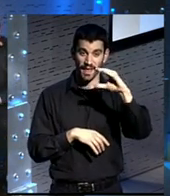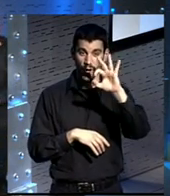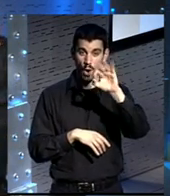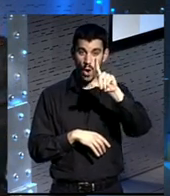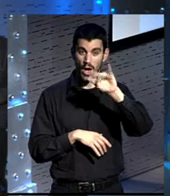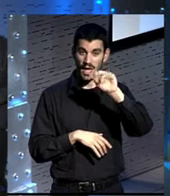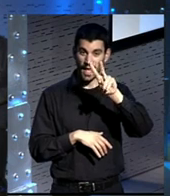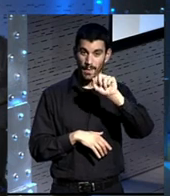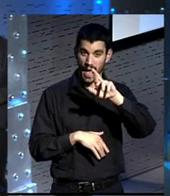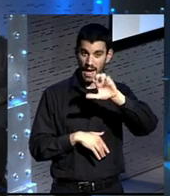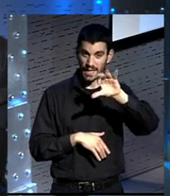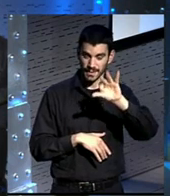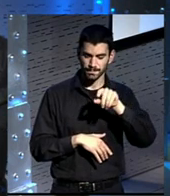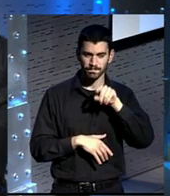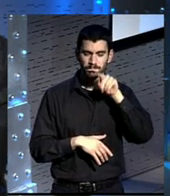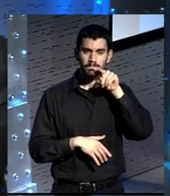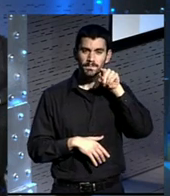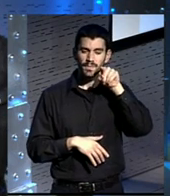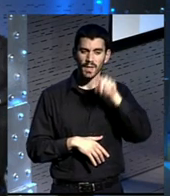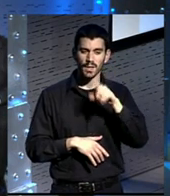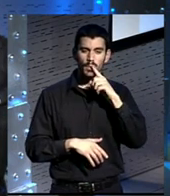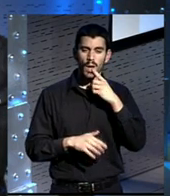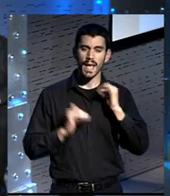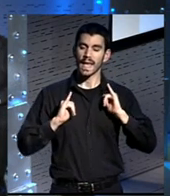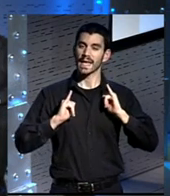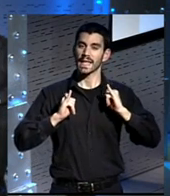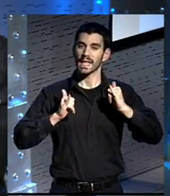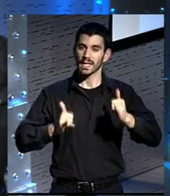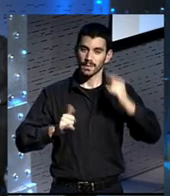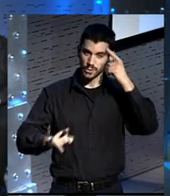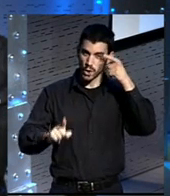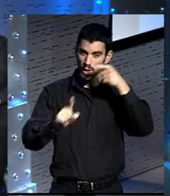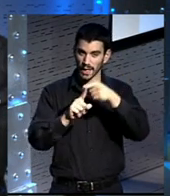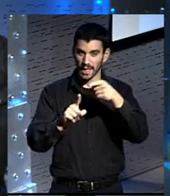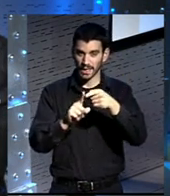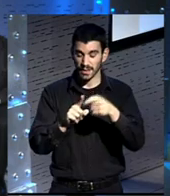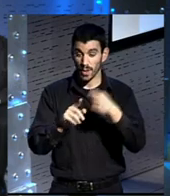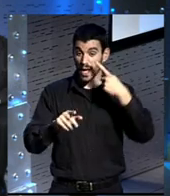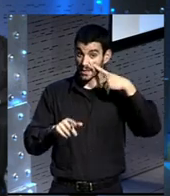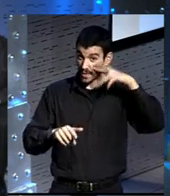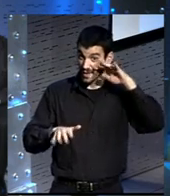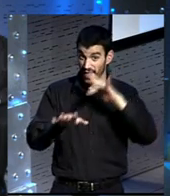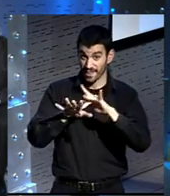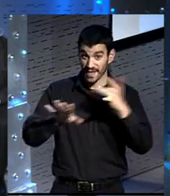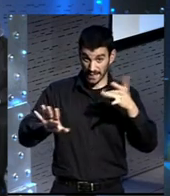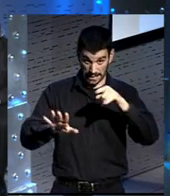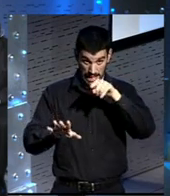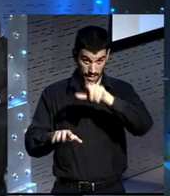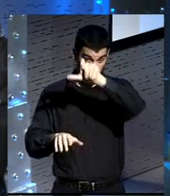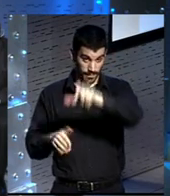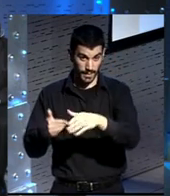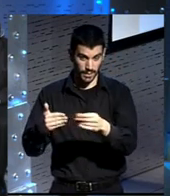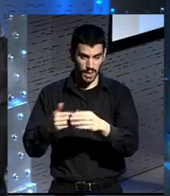@colivares1974 y dice: ¿qué iniciativas orientadas a la mejora de la experiencia del cliente digital están ya listas o van a llevar a cabo en el